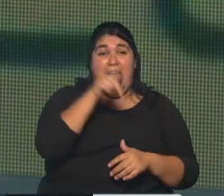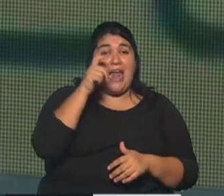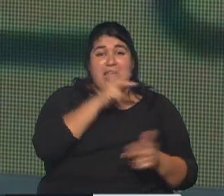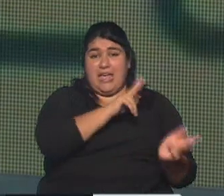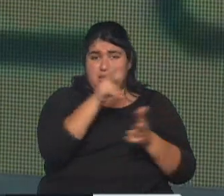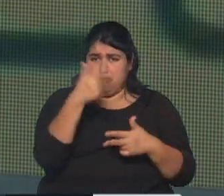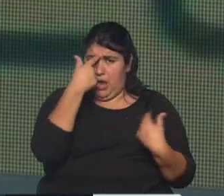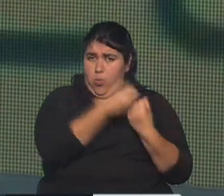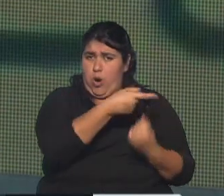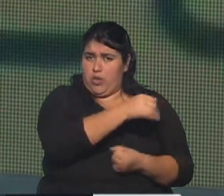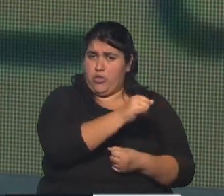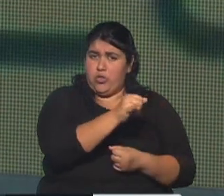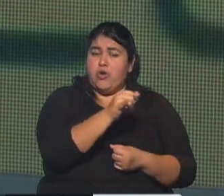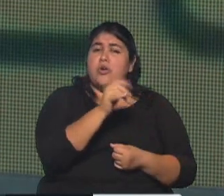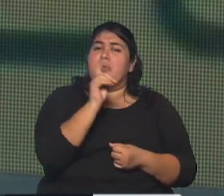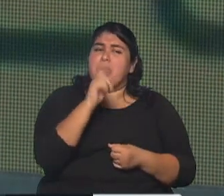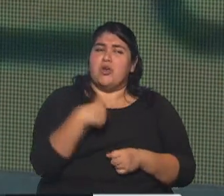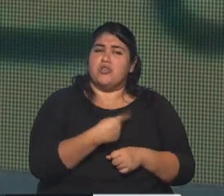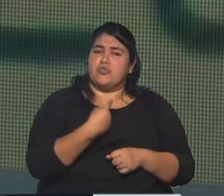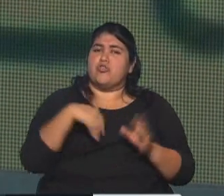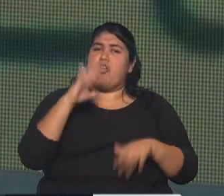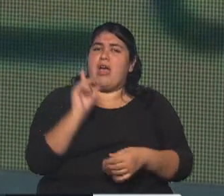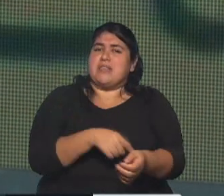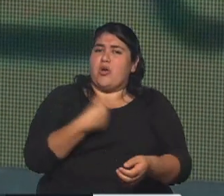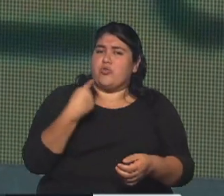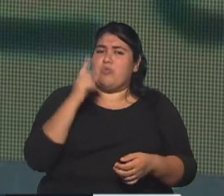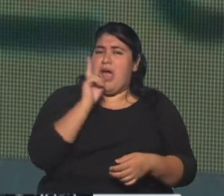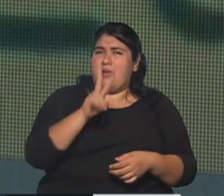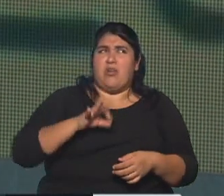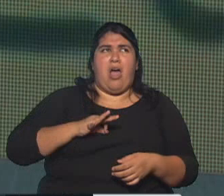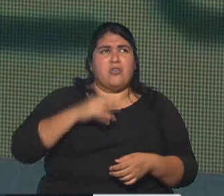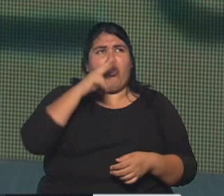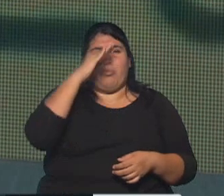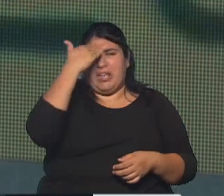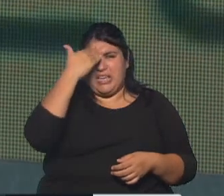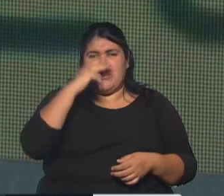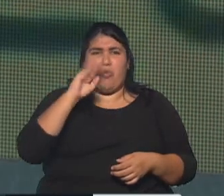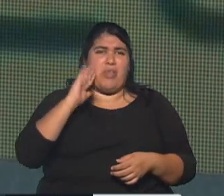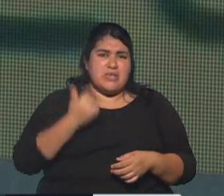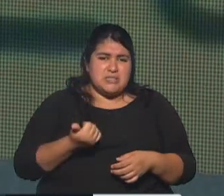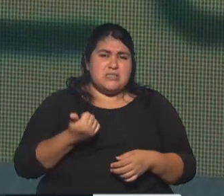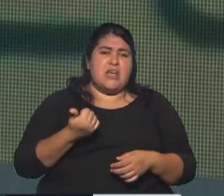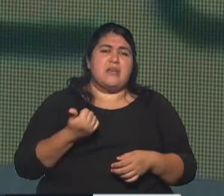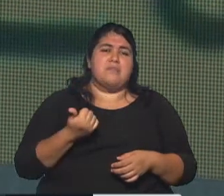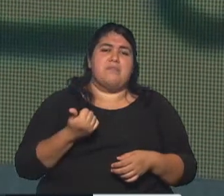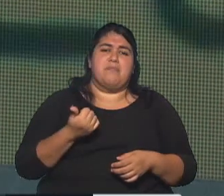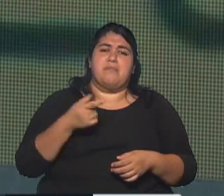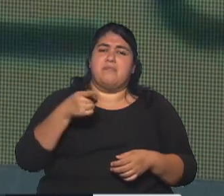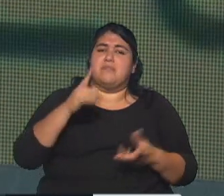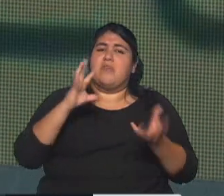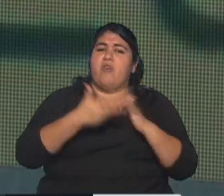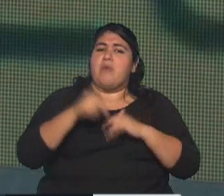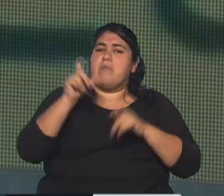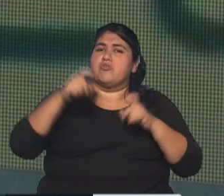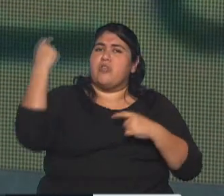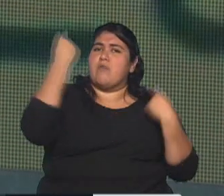estoy de acuerdo con eso. Nosotros nos acostumbramos a ver en el año 2015, 2016, a migrantes